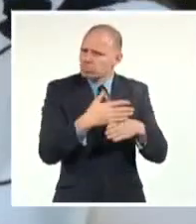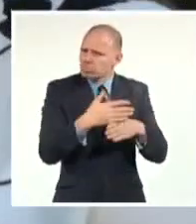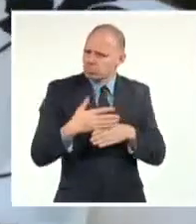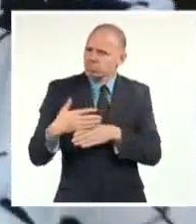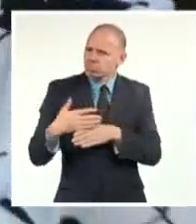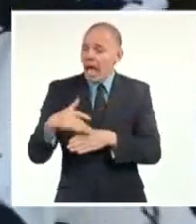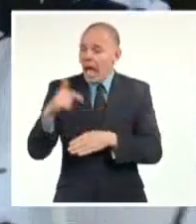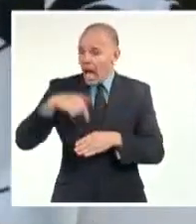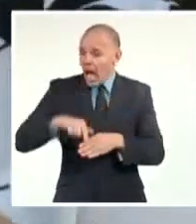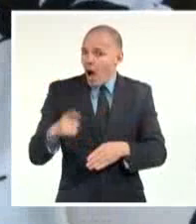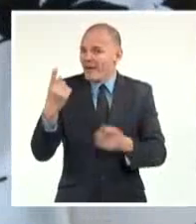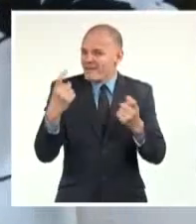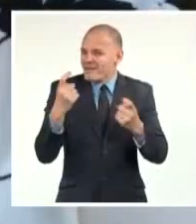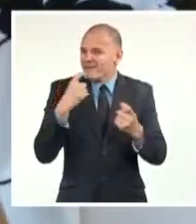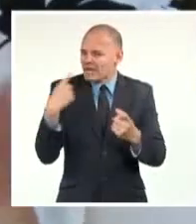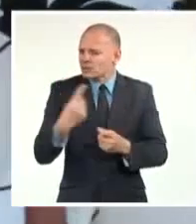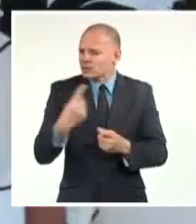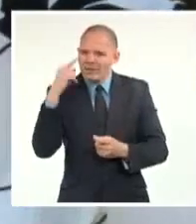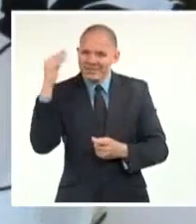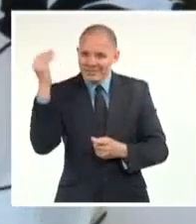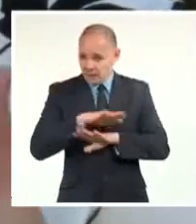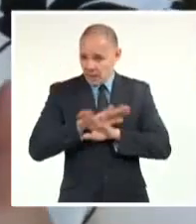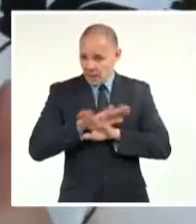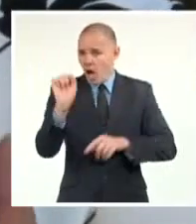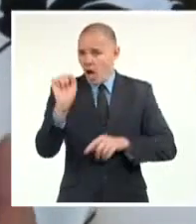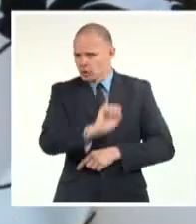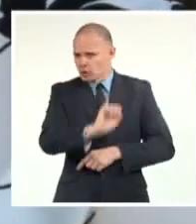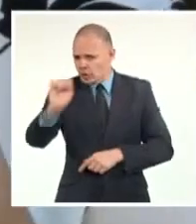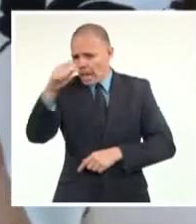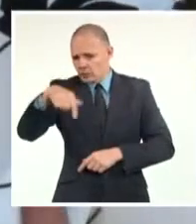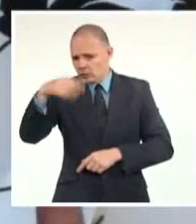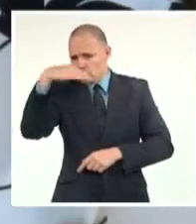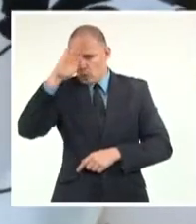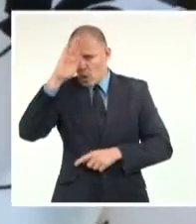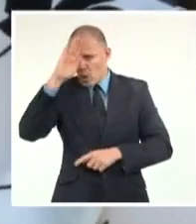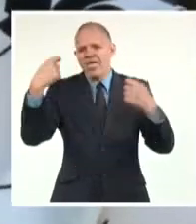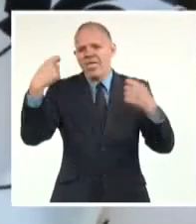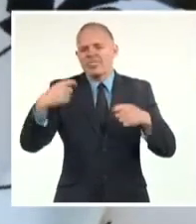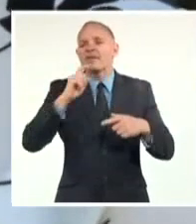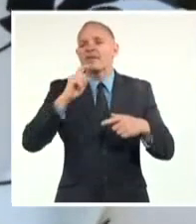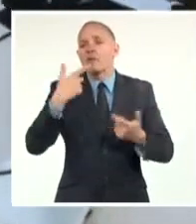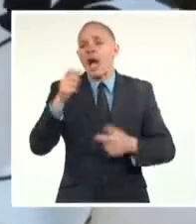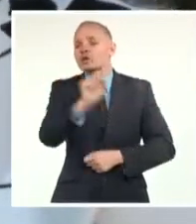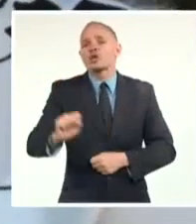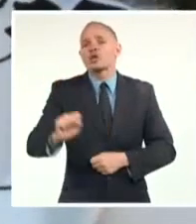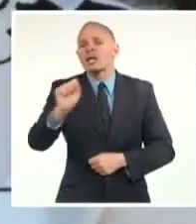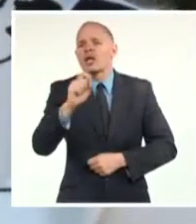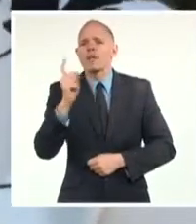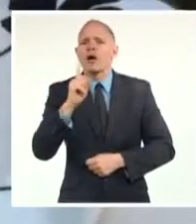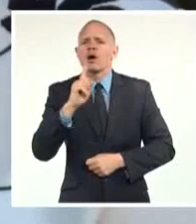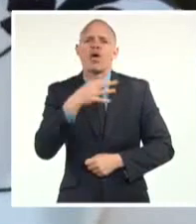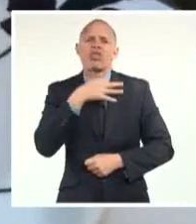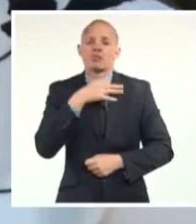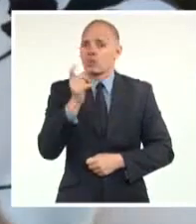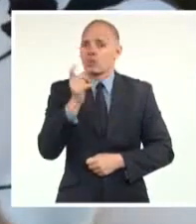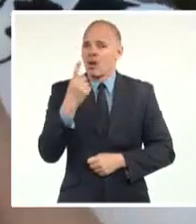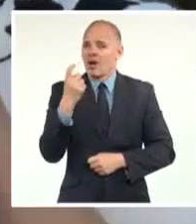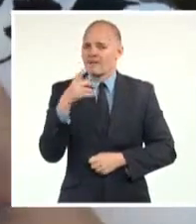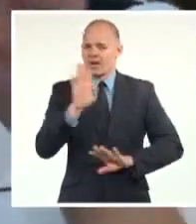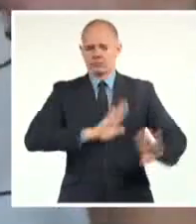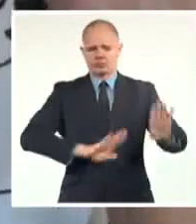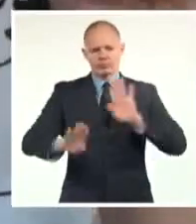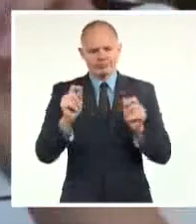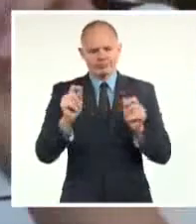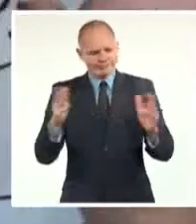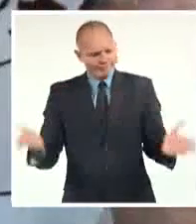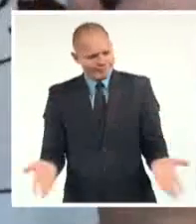estamos construyendo y que se declaró que el socialismo que quiere Cuba es un socialismo próspero y sostenible, hay que volver a leerse algo